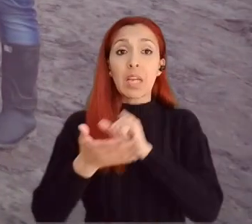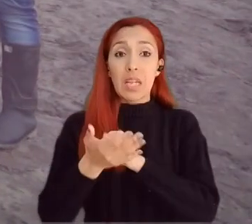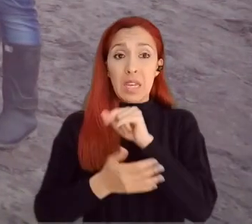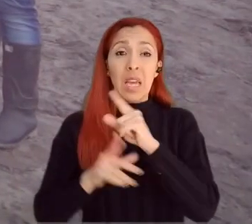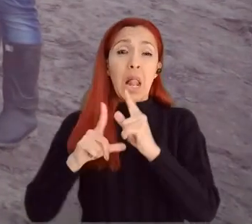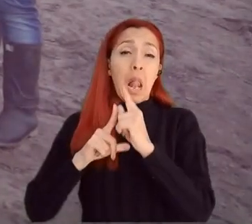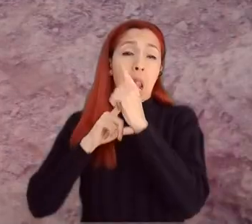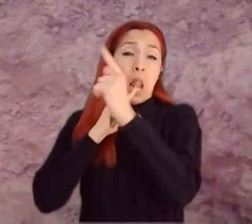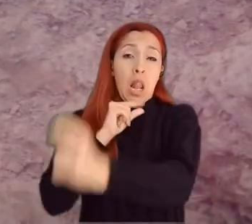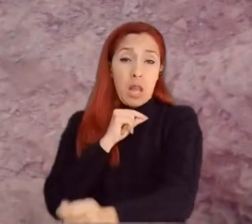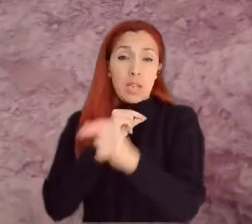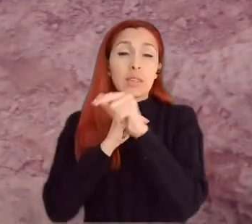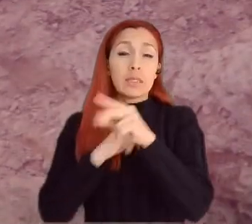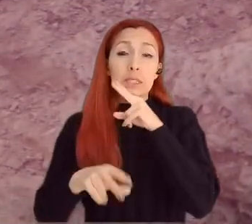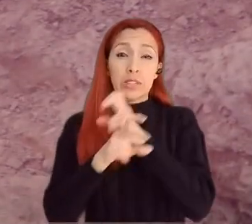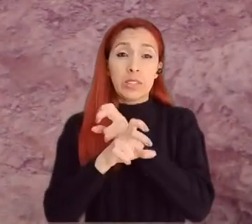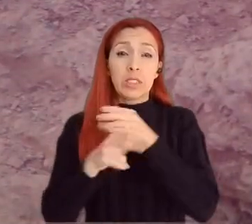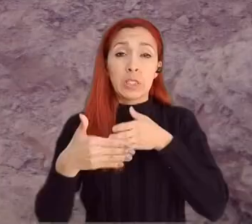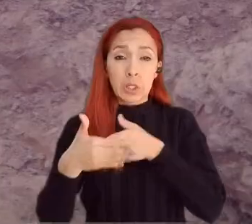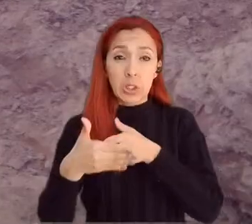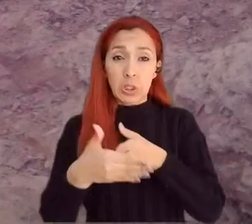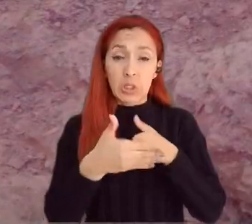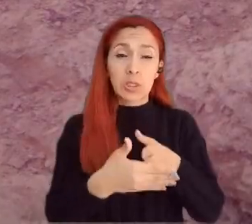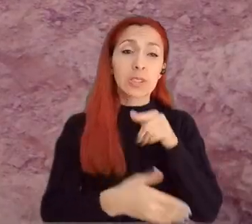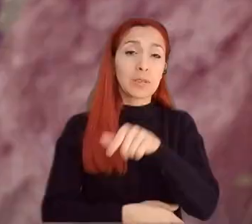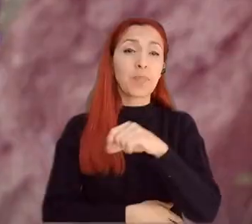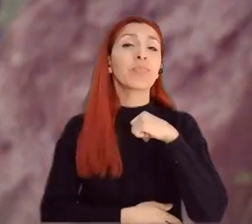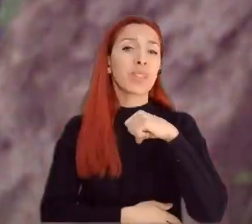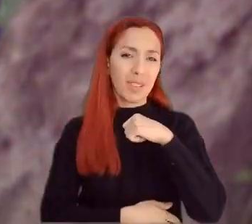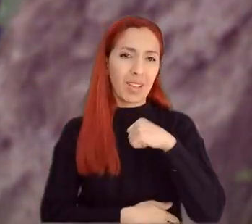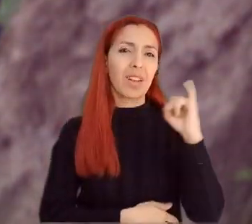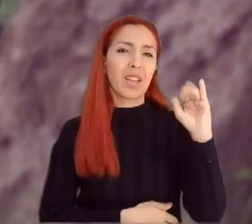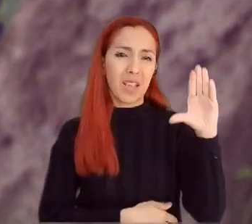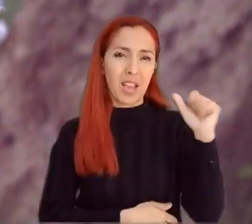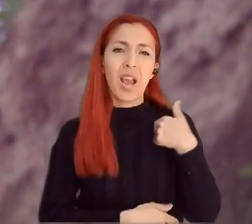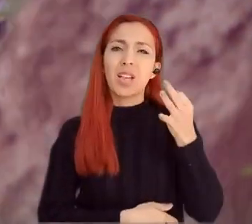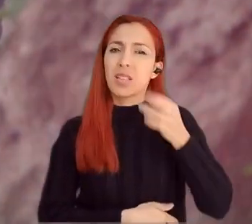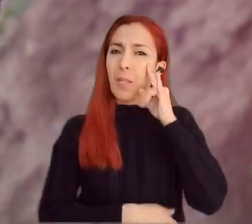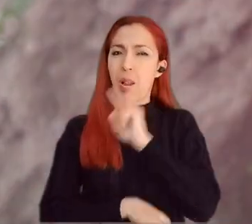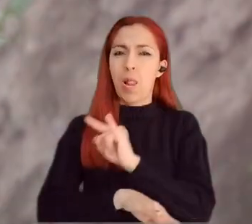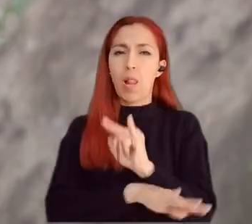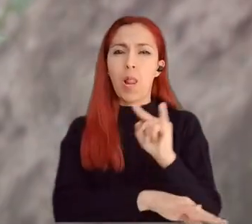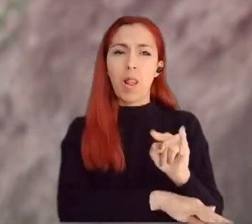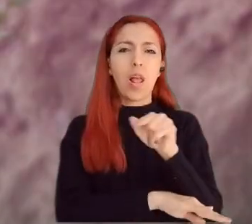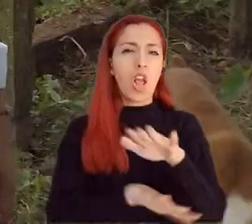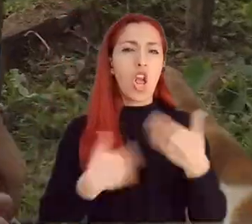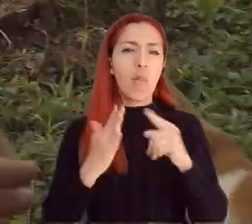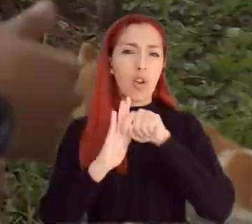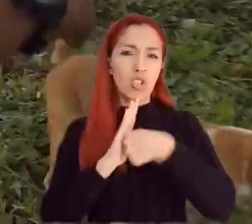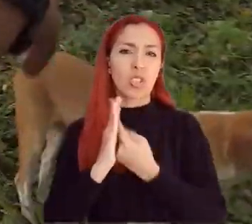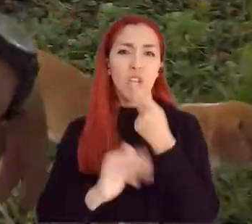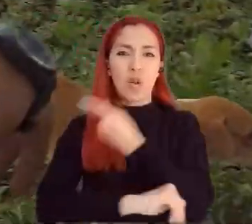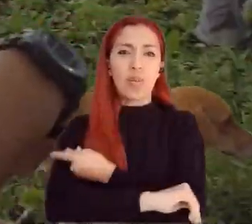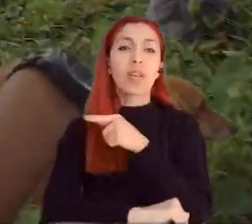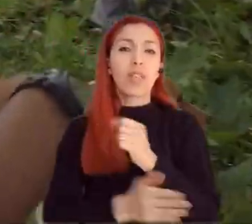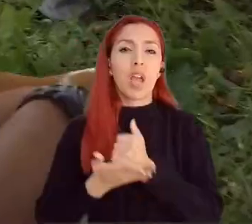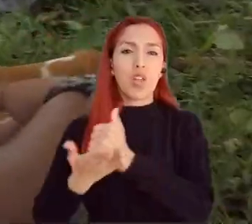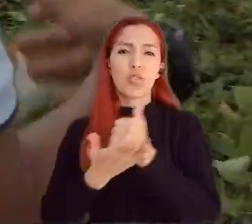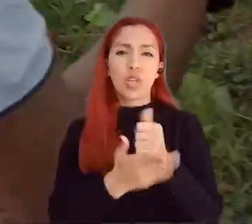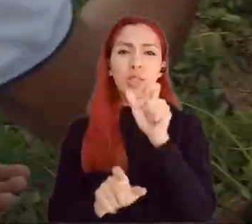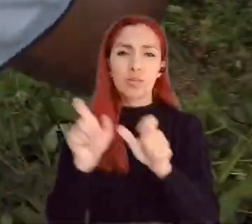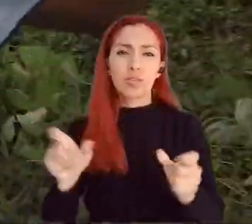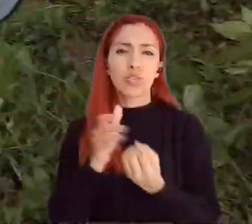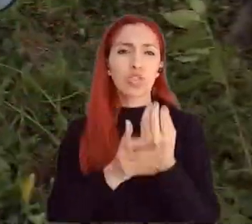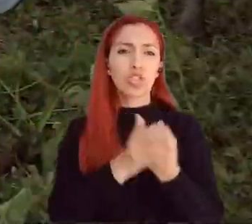Pese a las distancias y a las complejidades de acceso, el ICA siempre está allí supervisando los ciclos de vacunación y apoyando a los productores